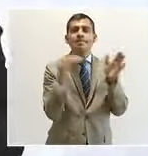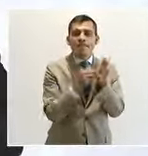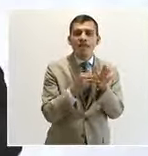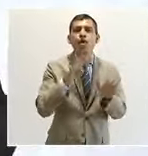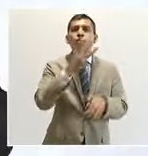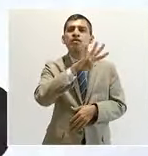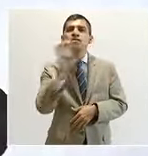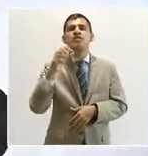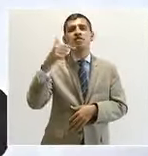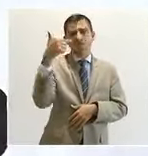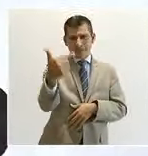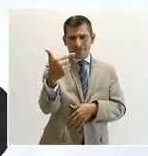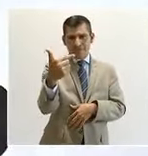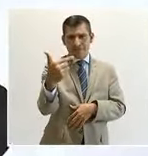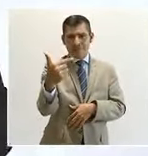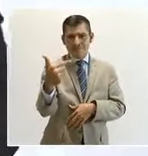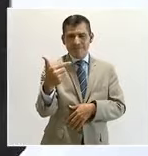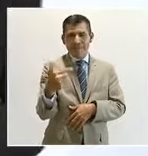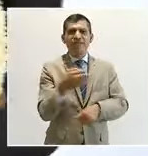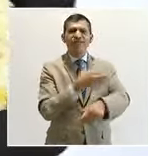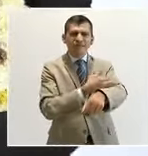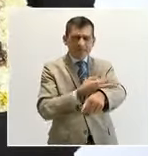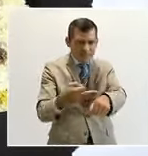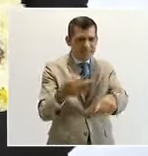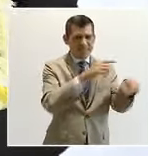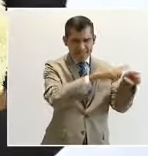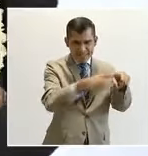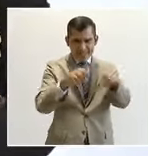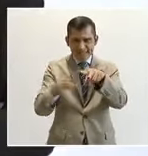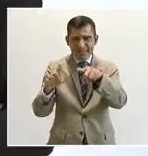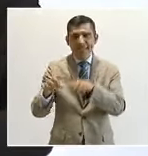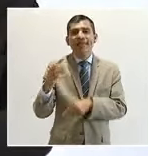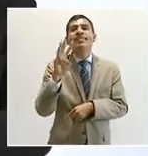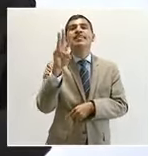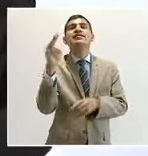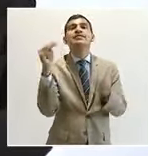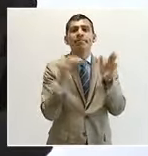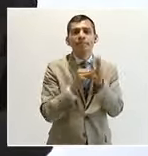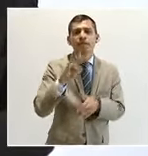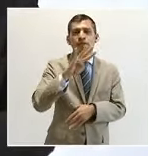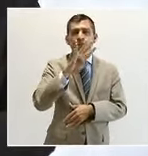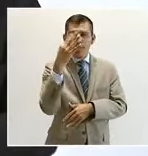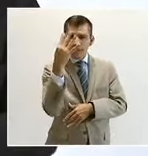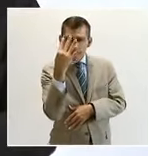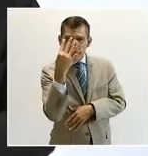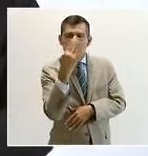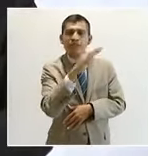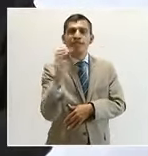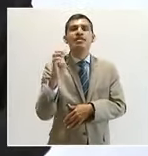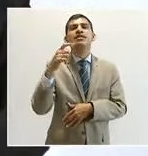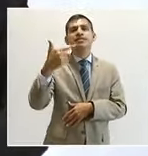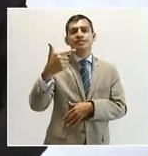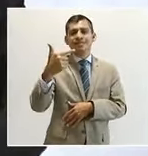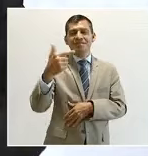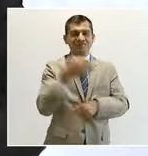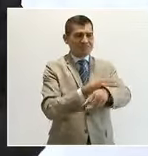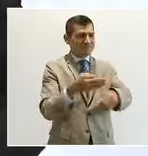3.407 familias 3.407 familias de chilchota